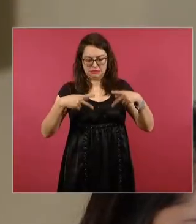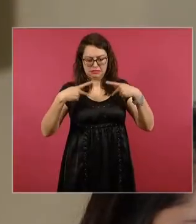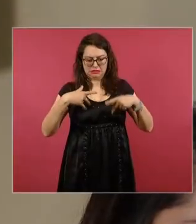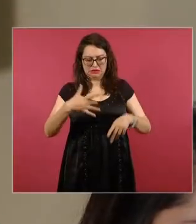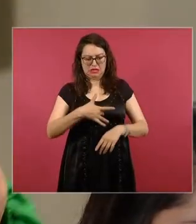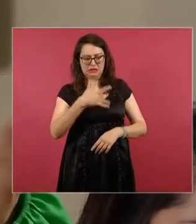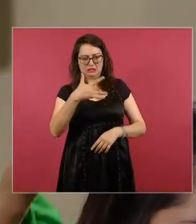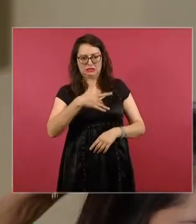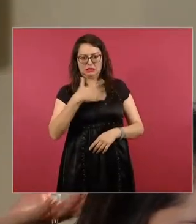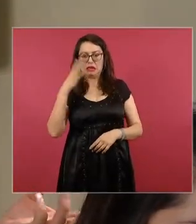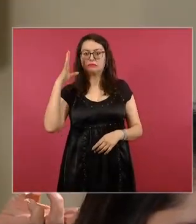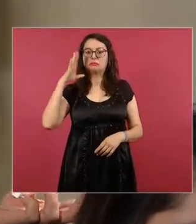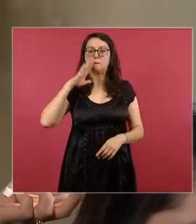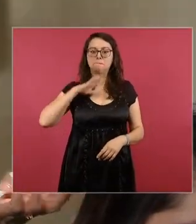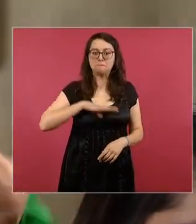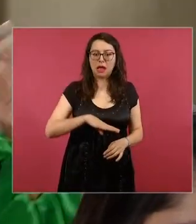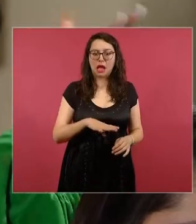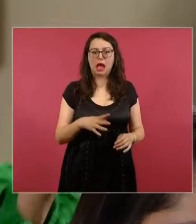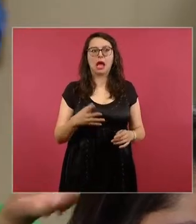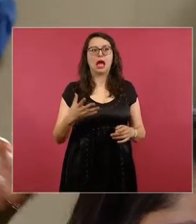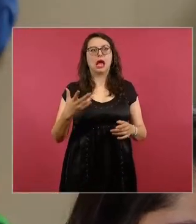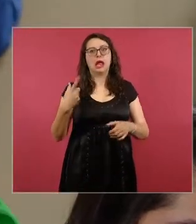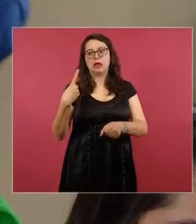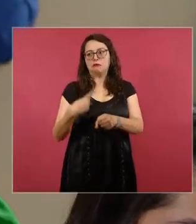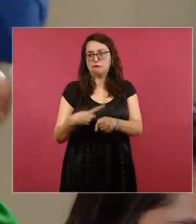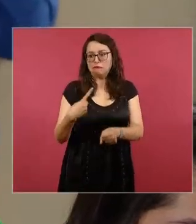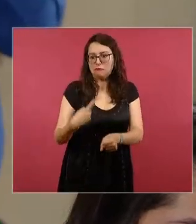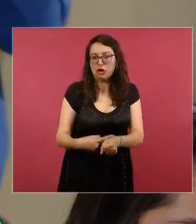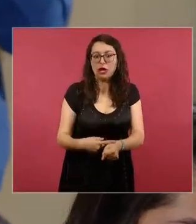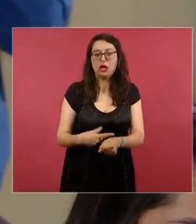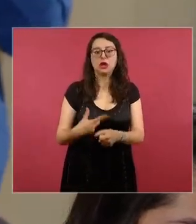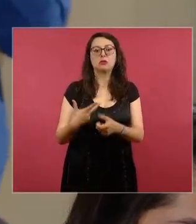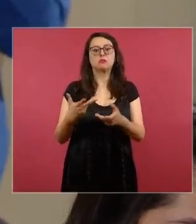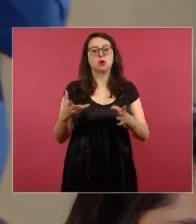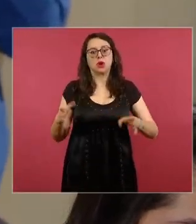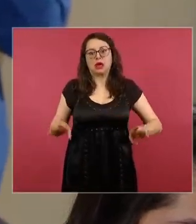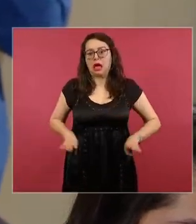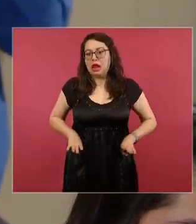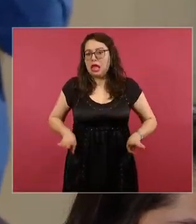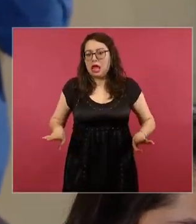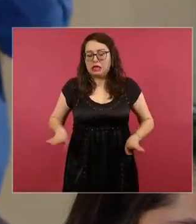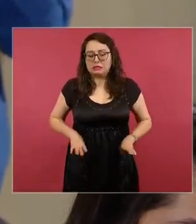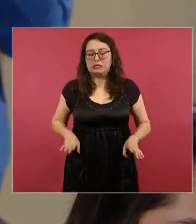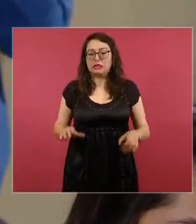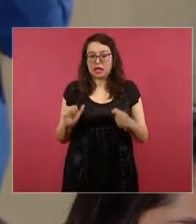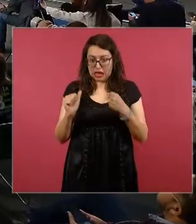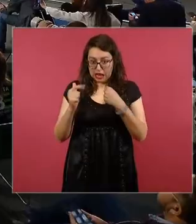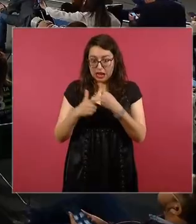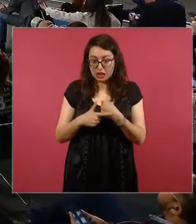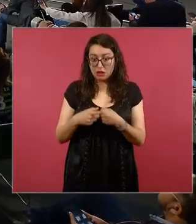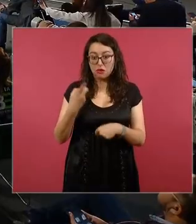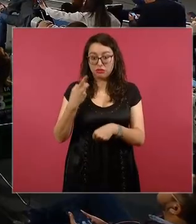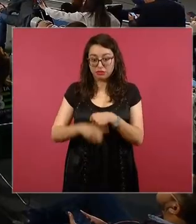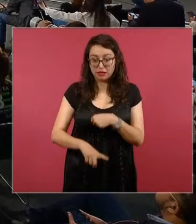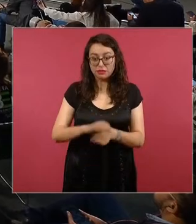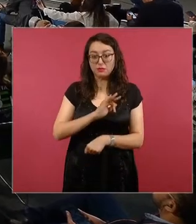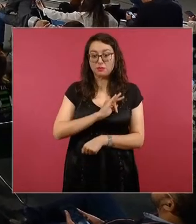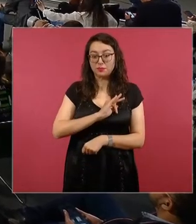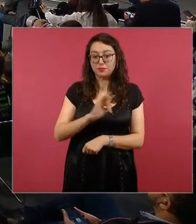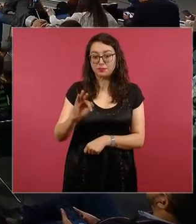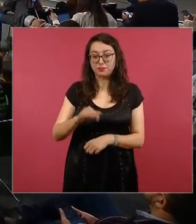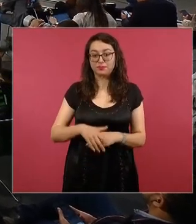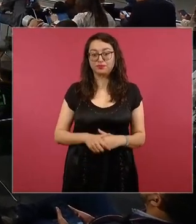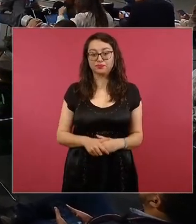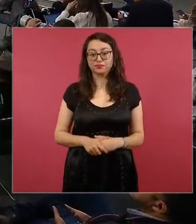emocionalmente. Pueden cambiar de enfermedades, pueden cambiar de humor, o qué tanto nos puede afectar. Gracias. No,